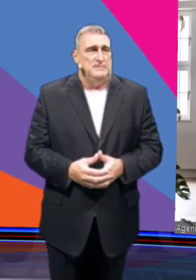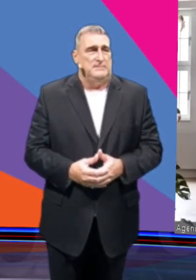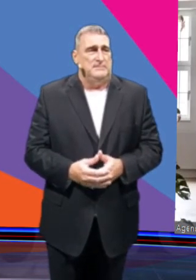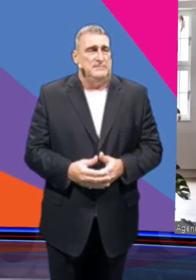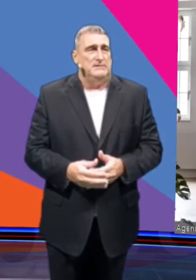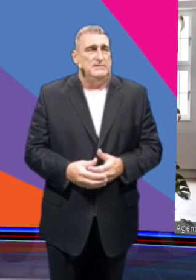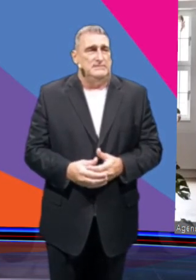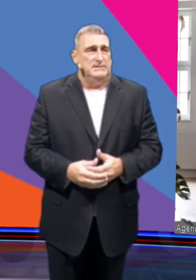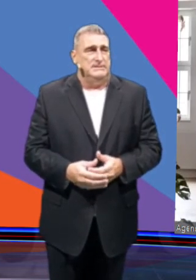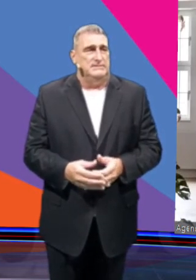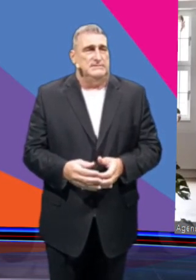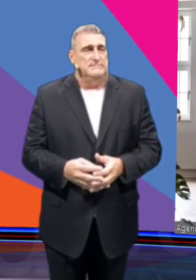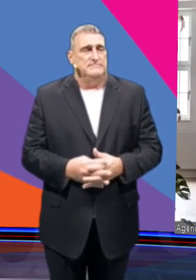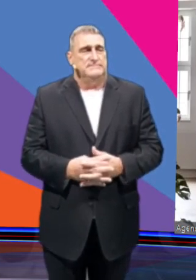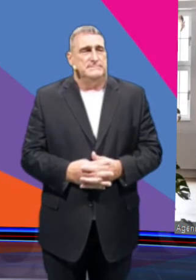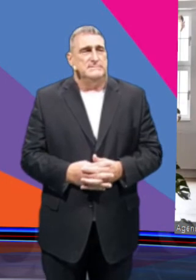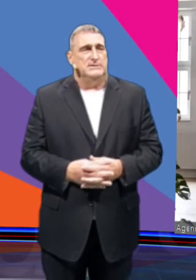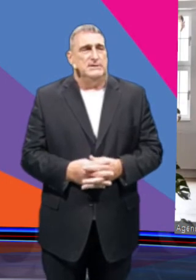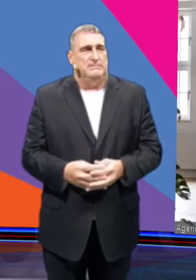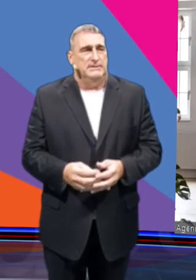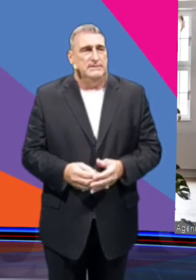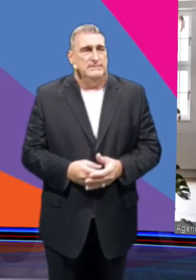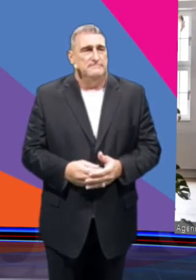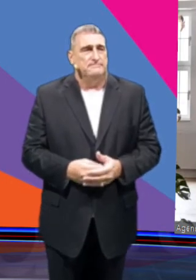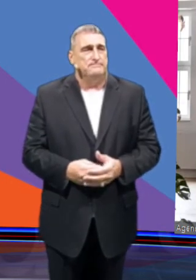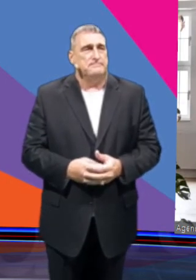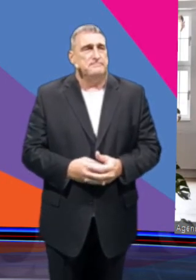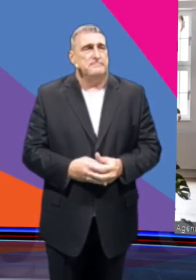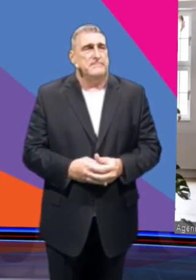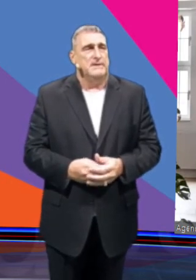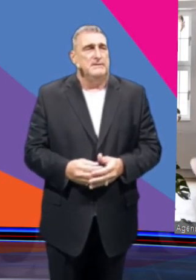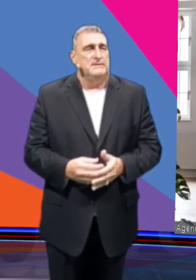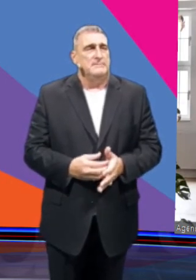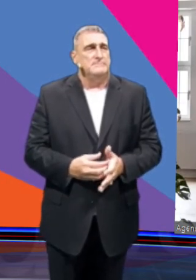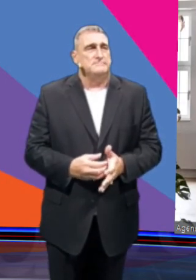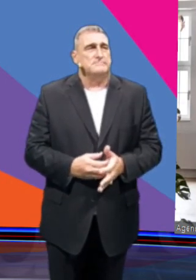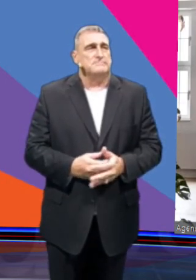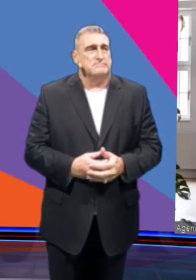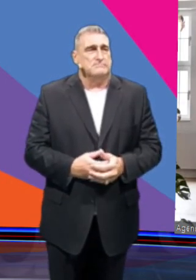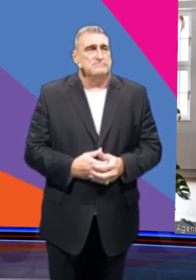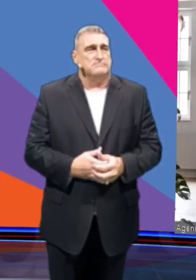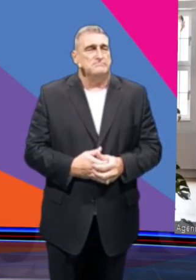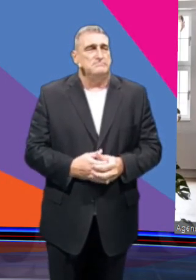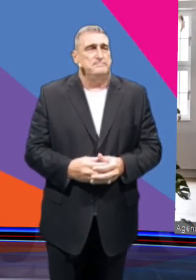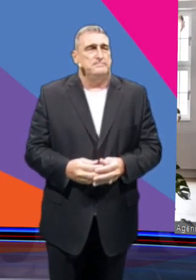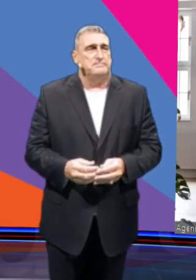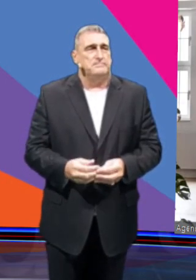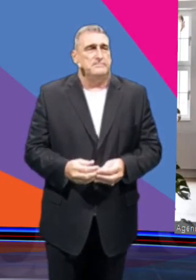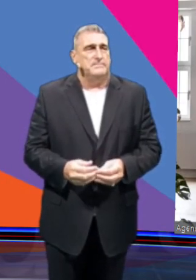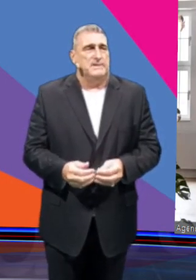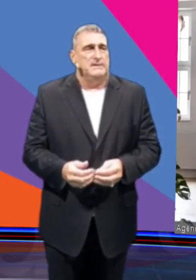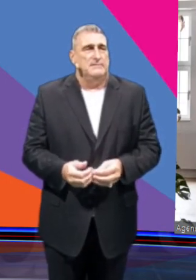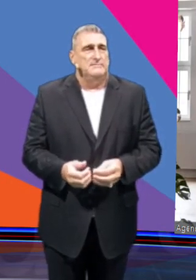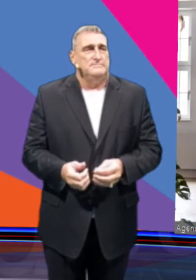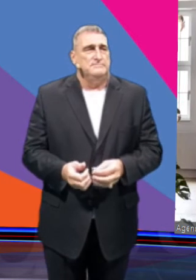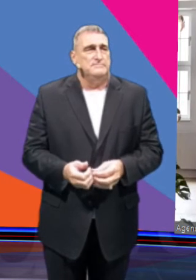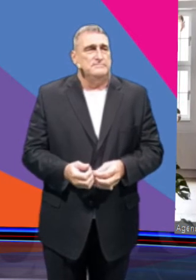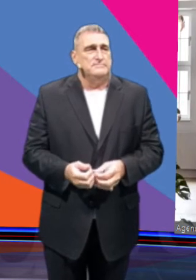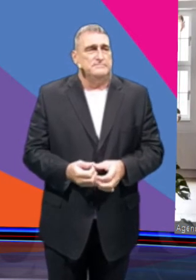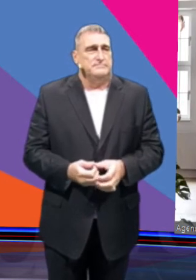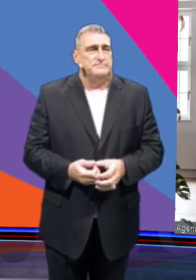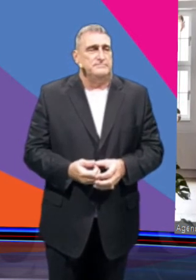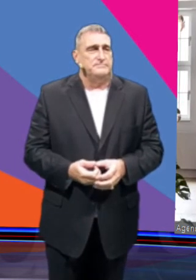puta. Sí. ¿Ah? Totalmente, sí. Pero vengan con la historieta, que son todos los que se van afuera son